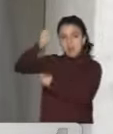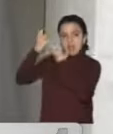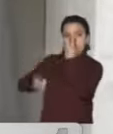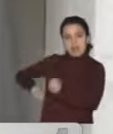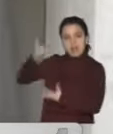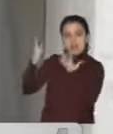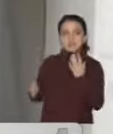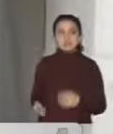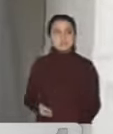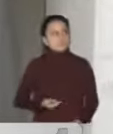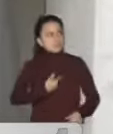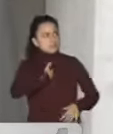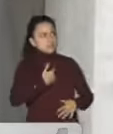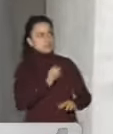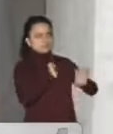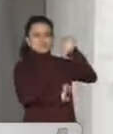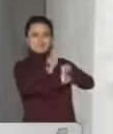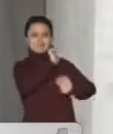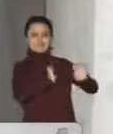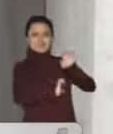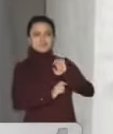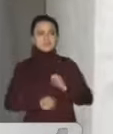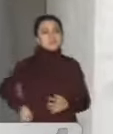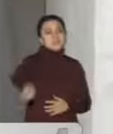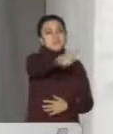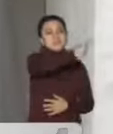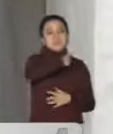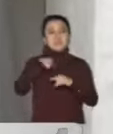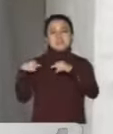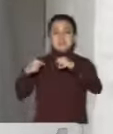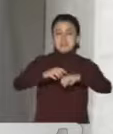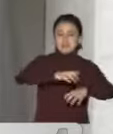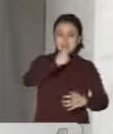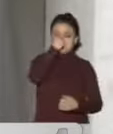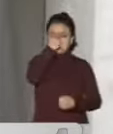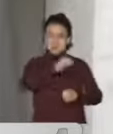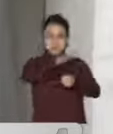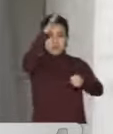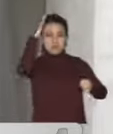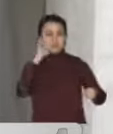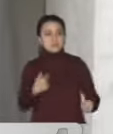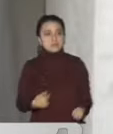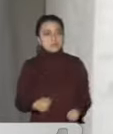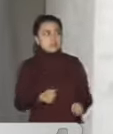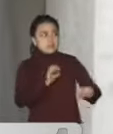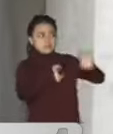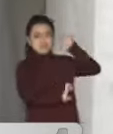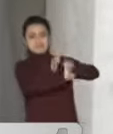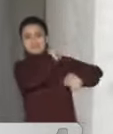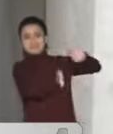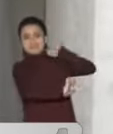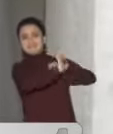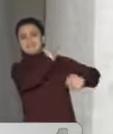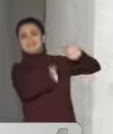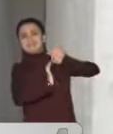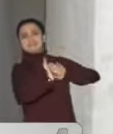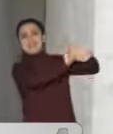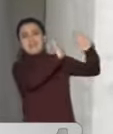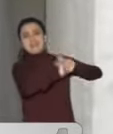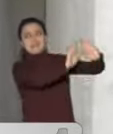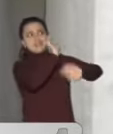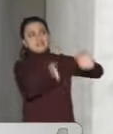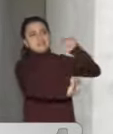me defendí. En ese momento todo el mundo se alteró, el señor siguió atacándome, yo me defendía. Y entre todo